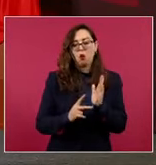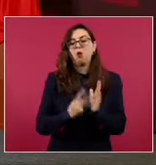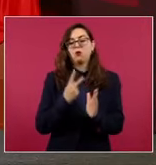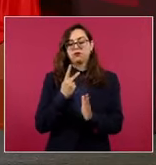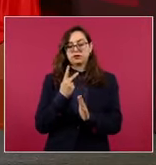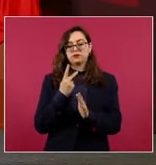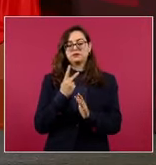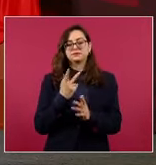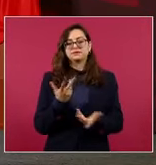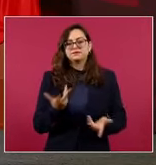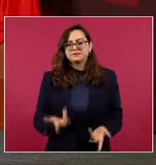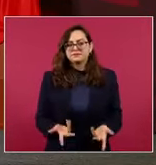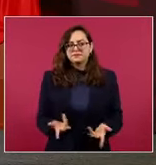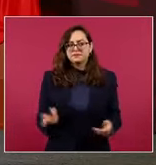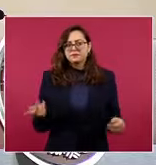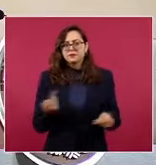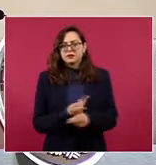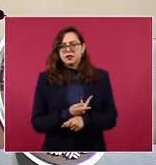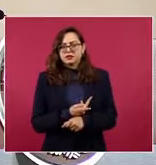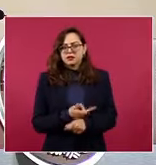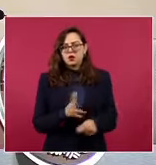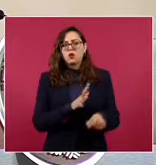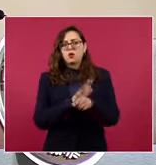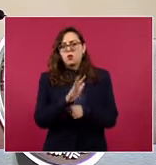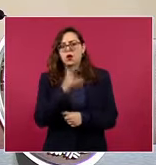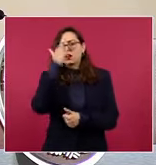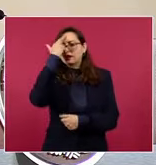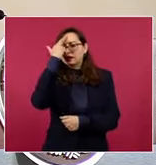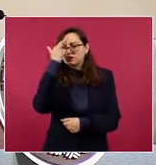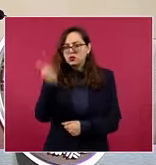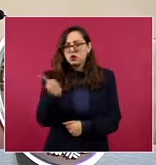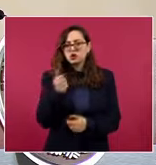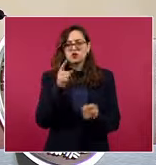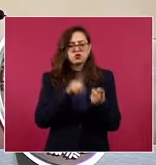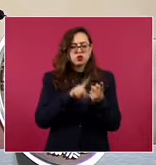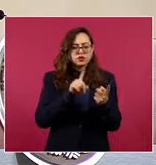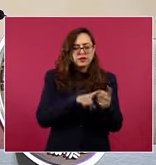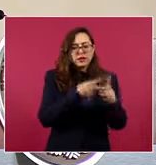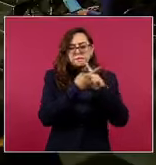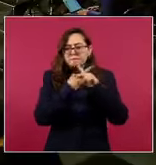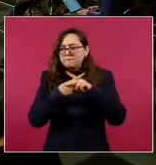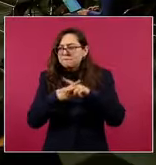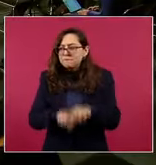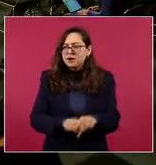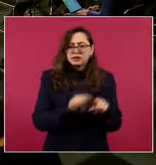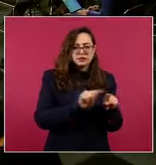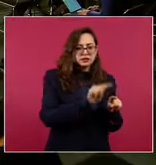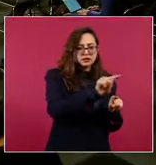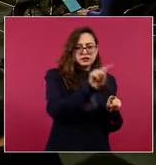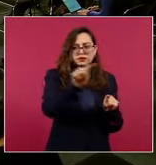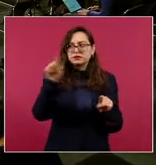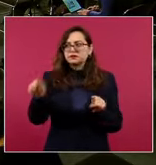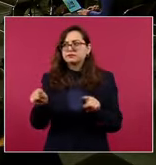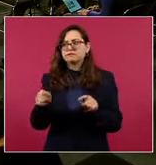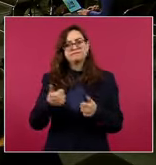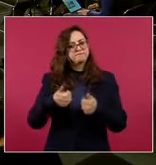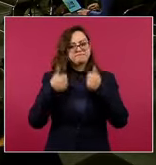para saber efectivamente en qué colonias está ocurriendo esto para actuar en consecuencia.